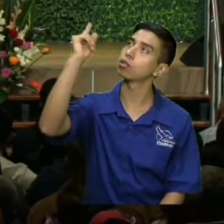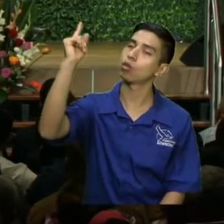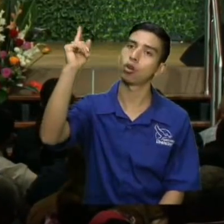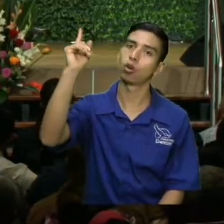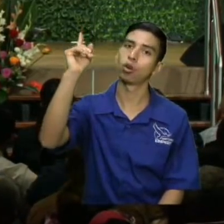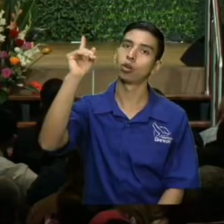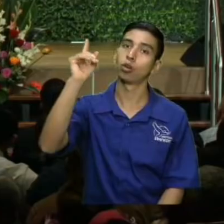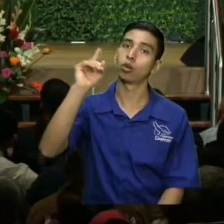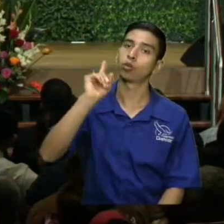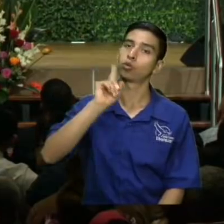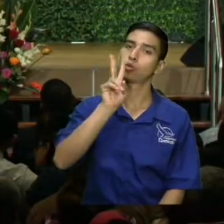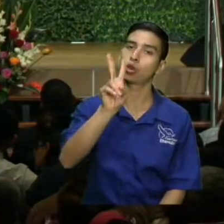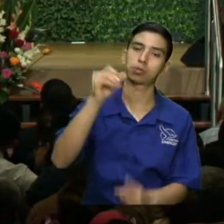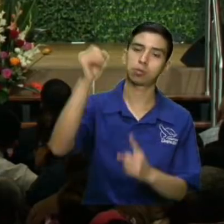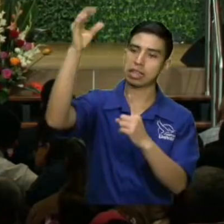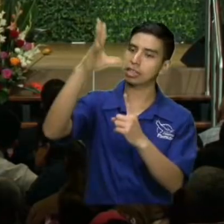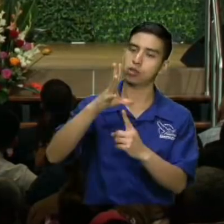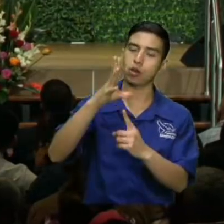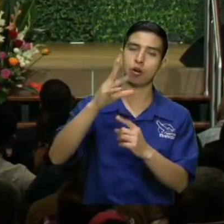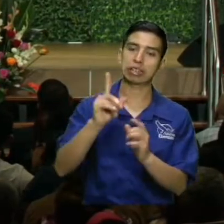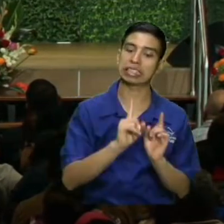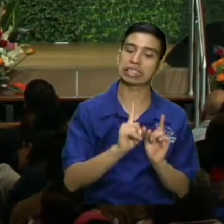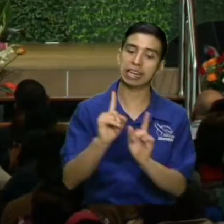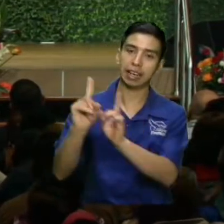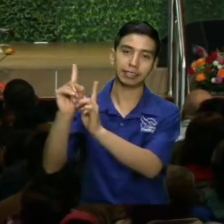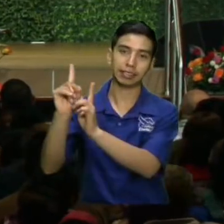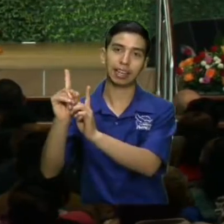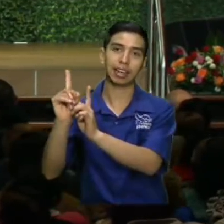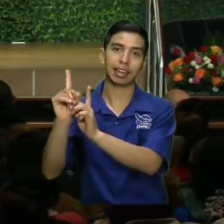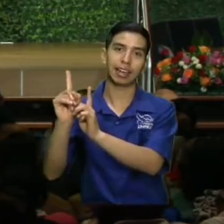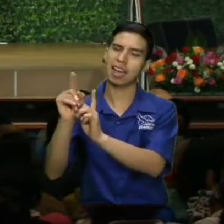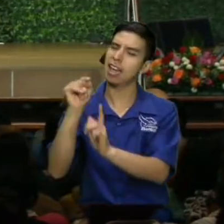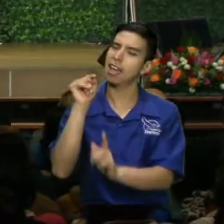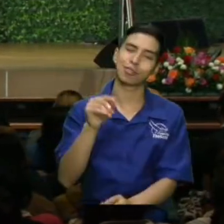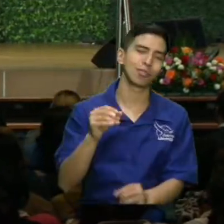¡Guianza! ¡Aleluya! ¡Aquí voy!